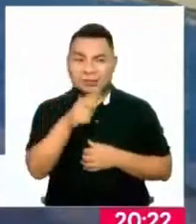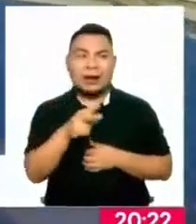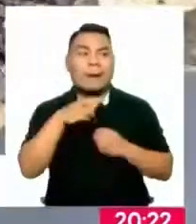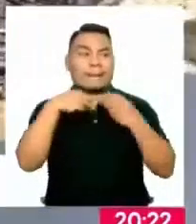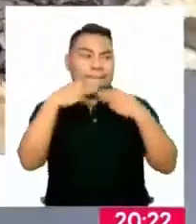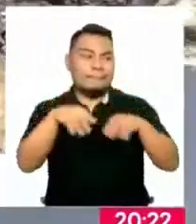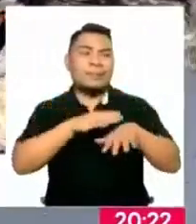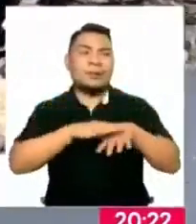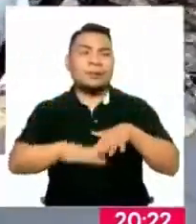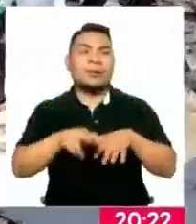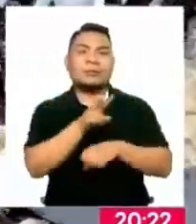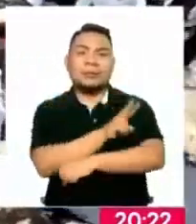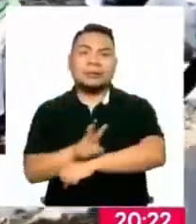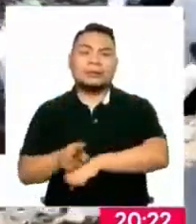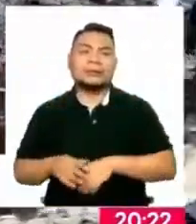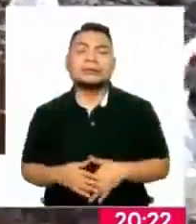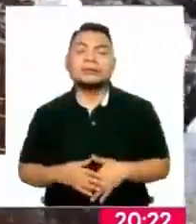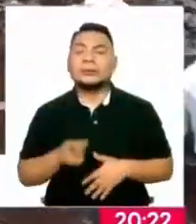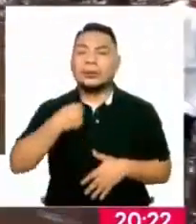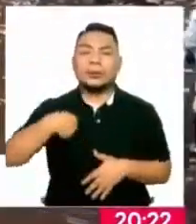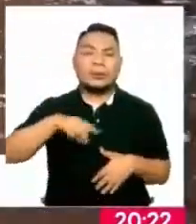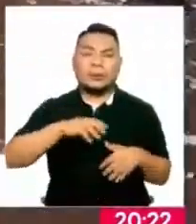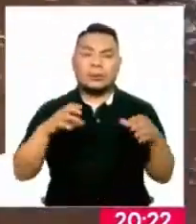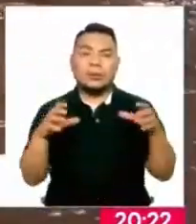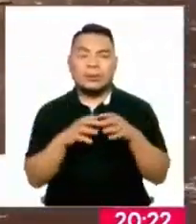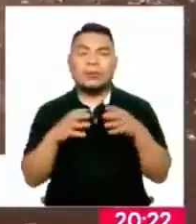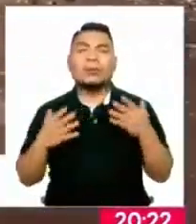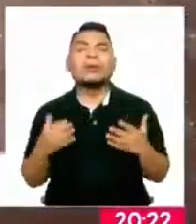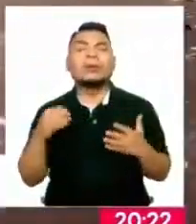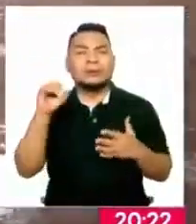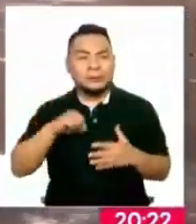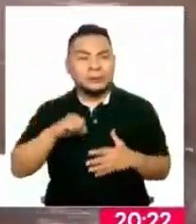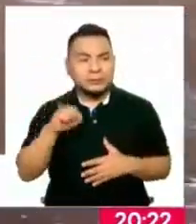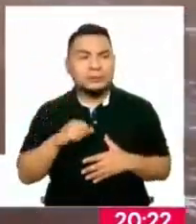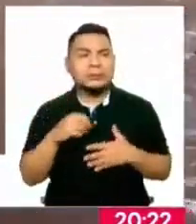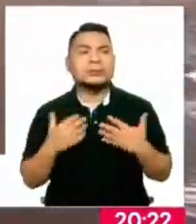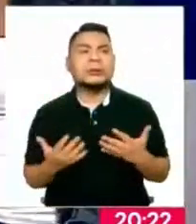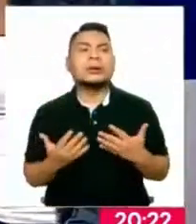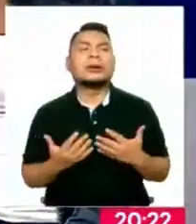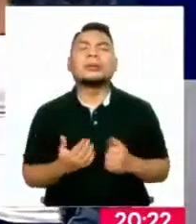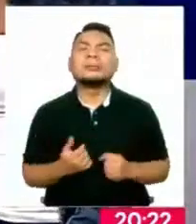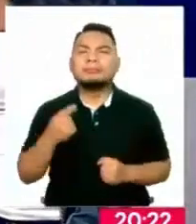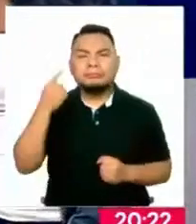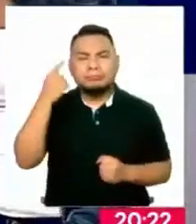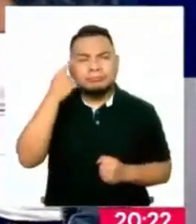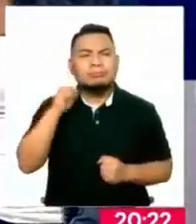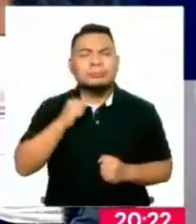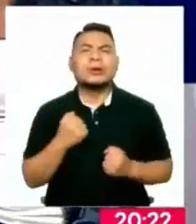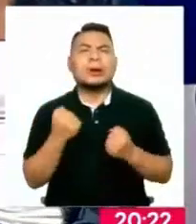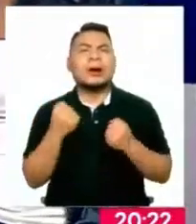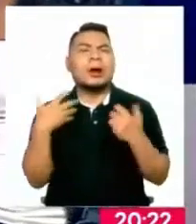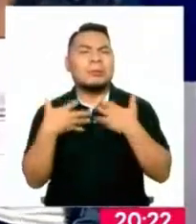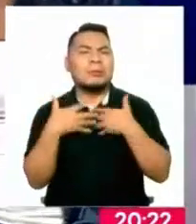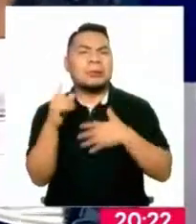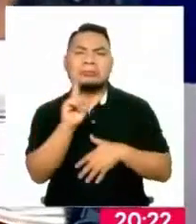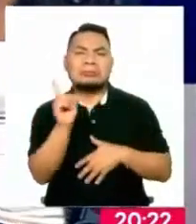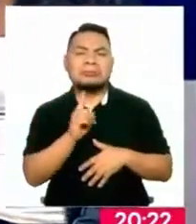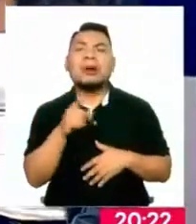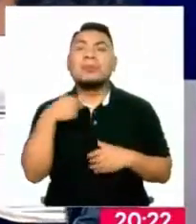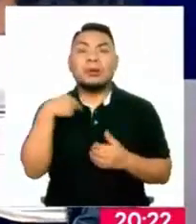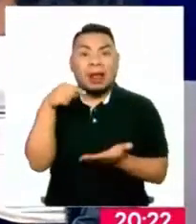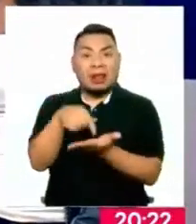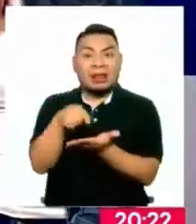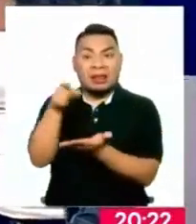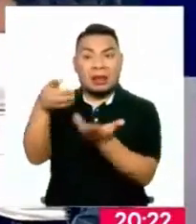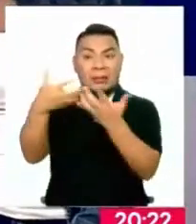en el mar de Ventanilla. Nosotros no nos da temor, porque no le debemos nada a ninguna empresa. Ninguna